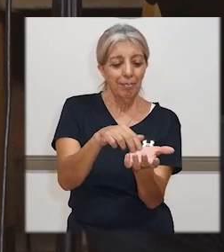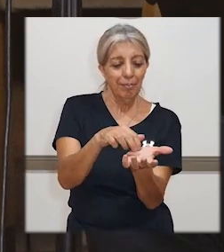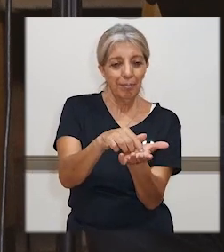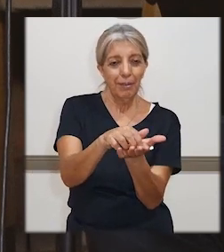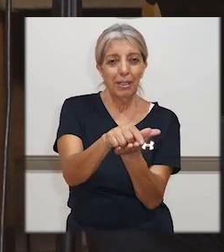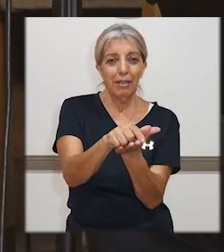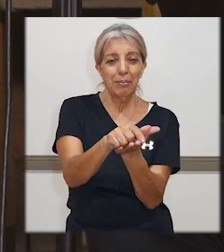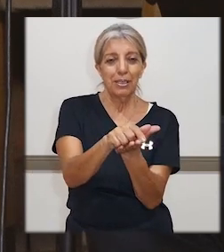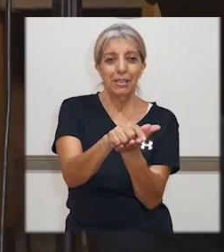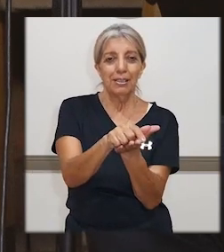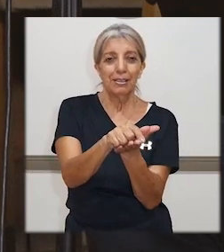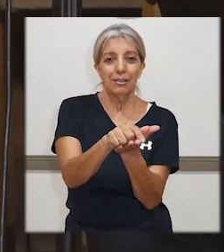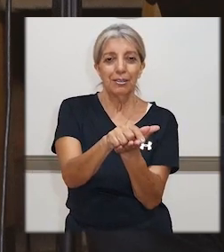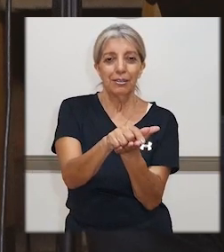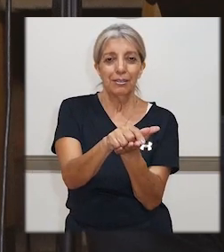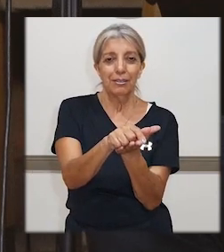para